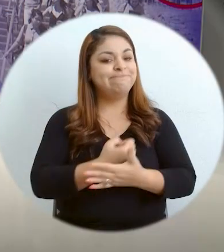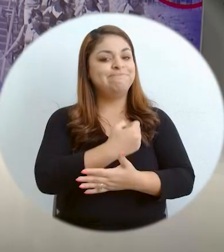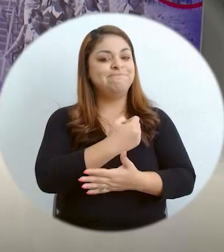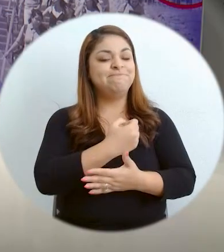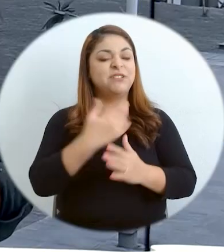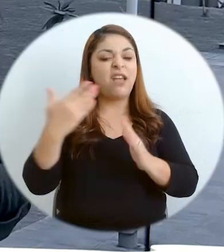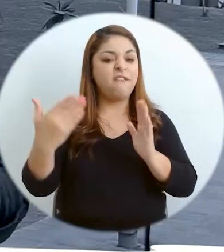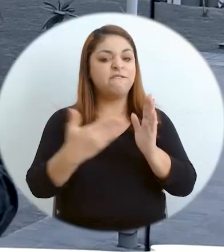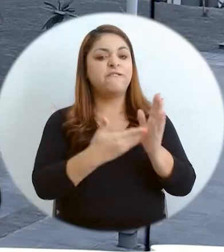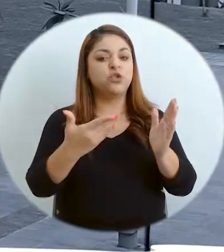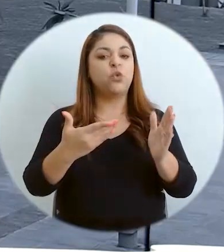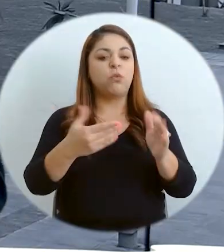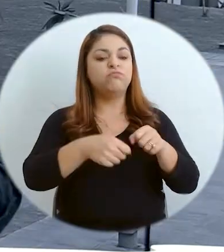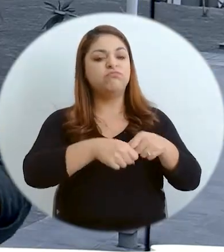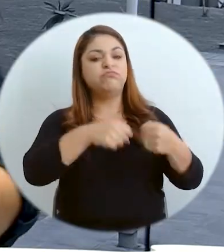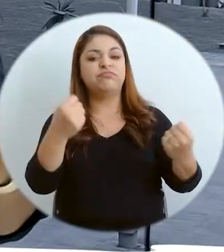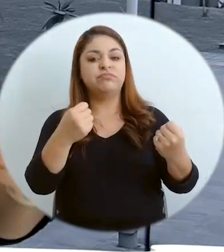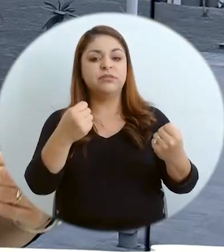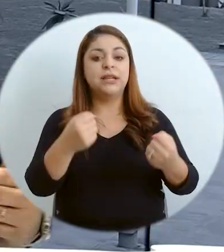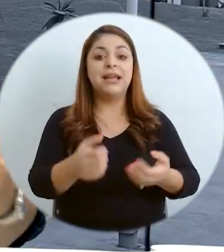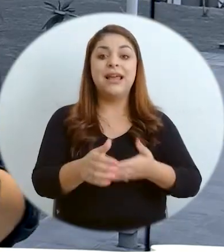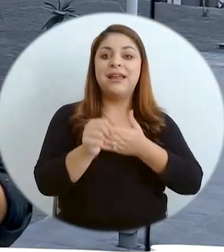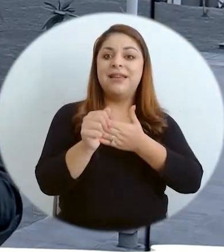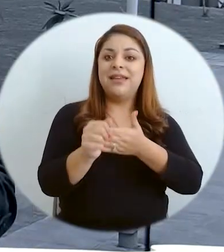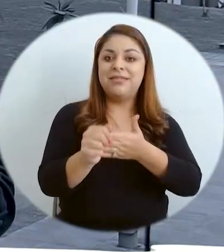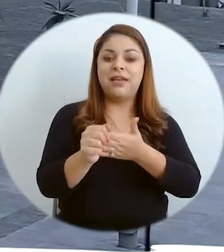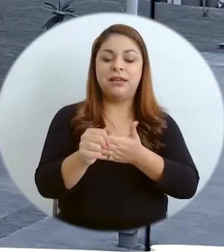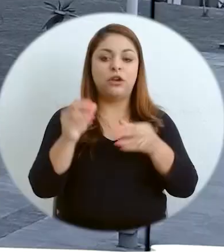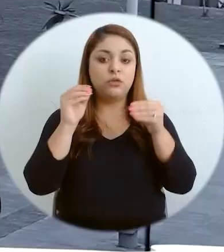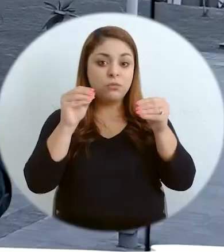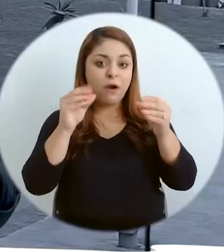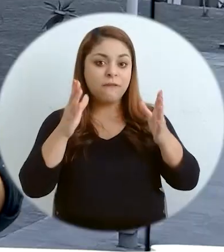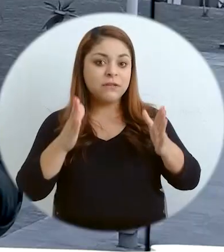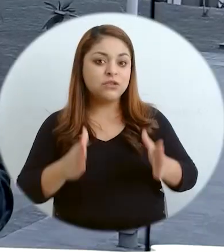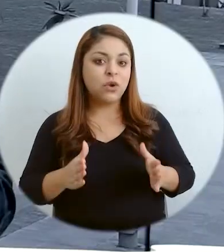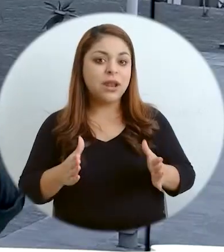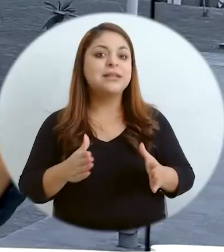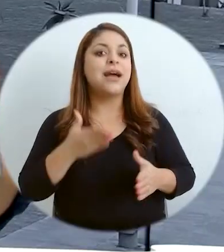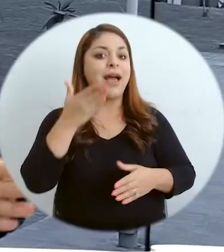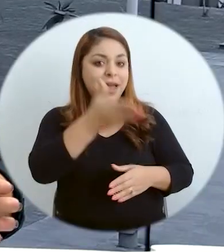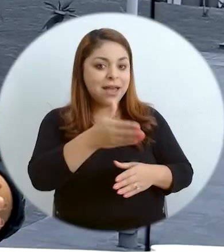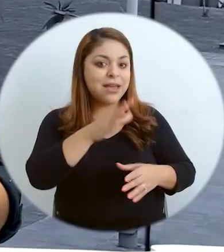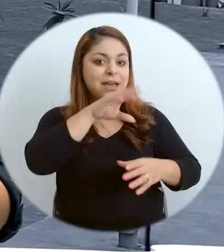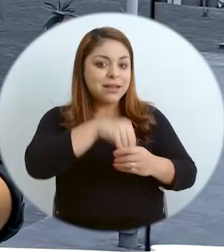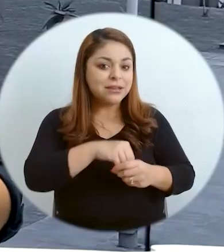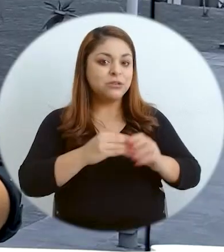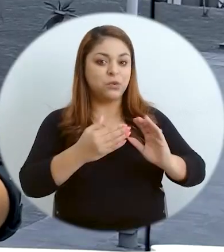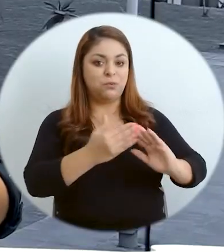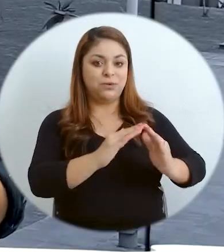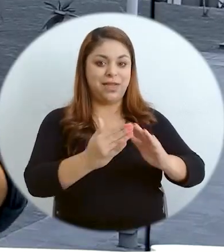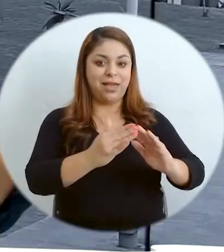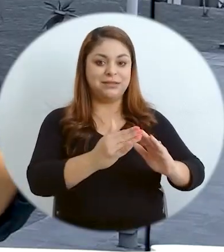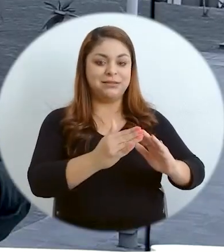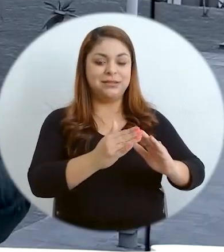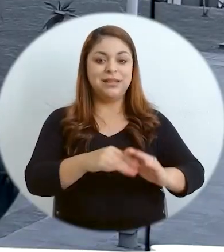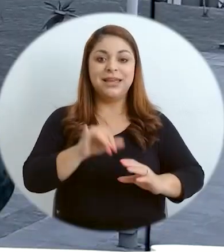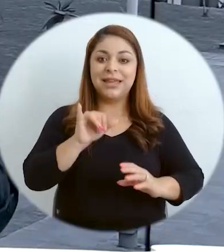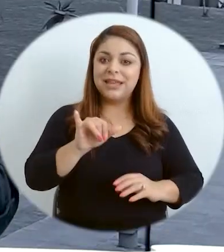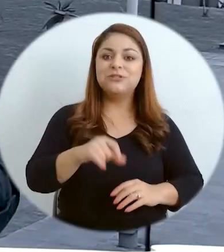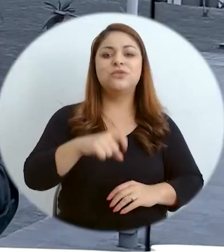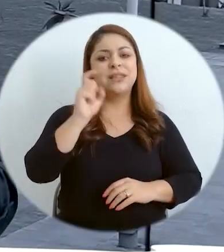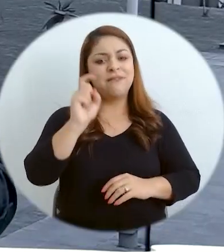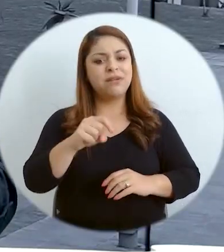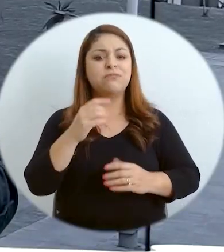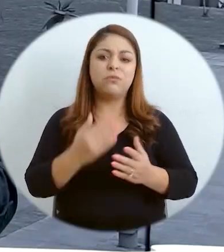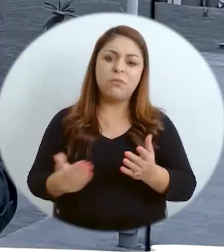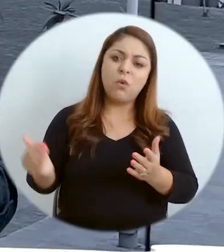lastimosamente, o perjudicar también el papel de liderazgo que tenían las docentes y los docentes en las comunidades, que eso es lo que